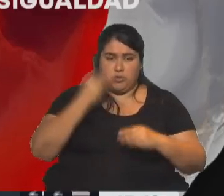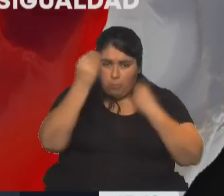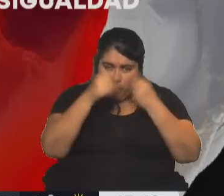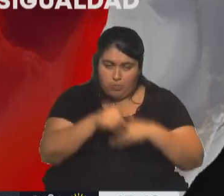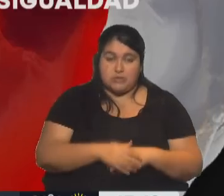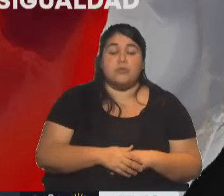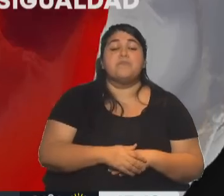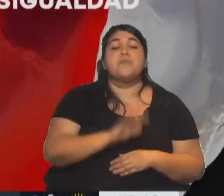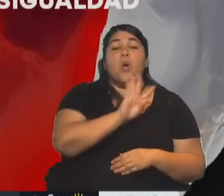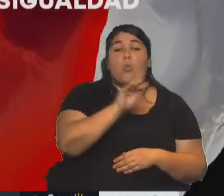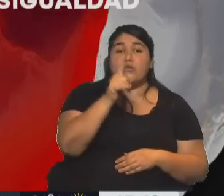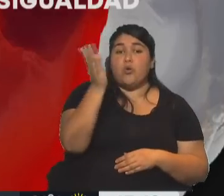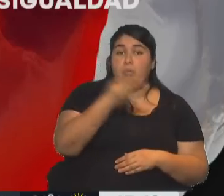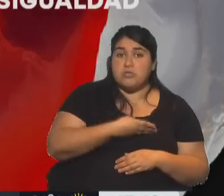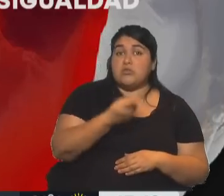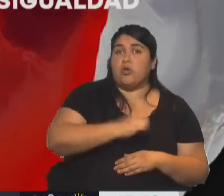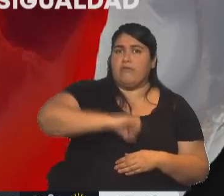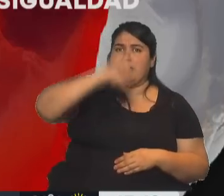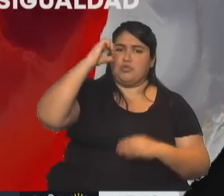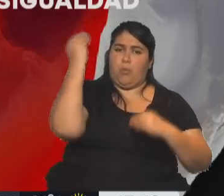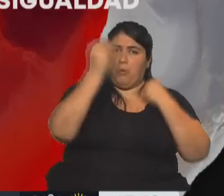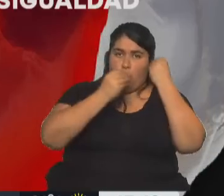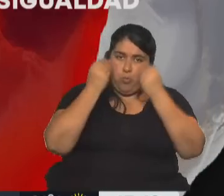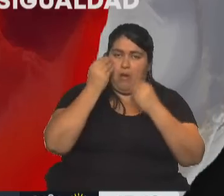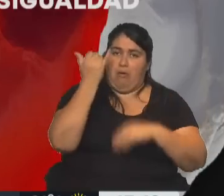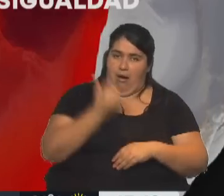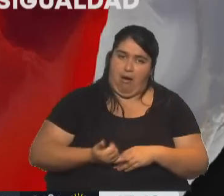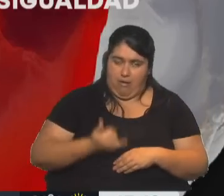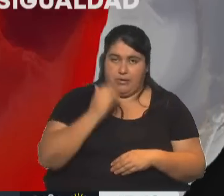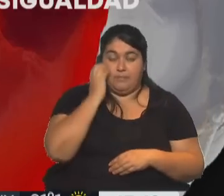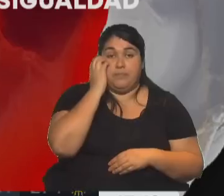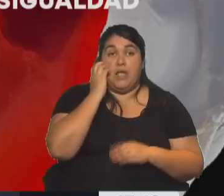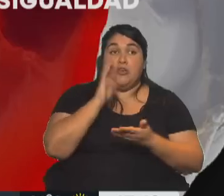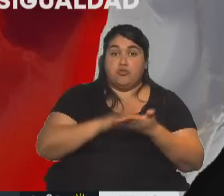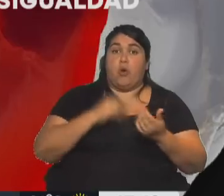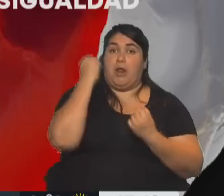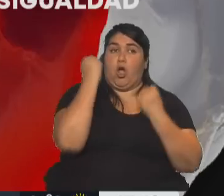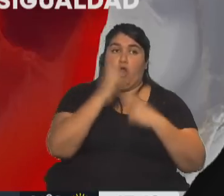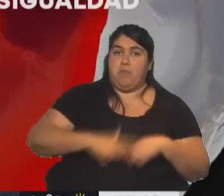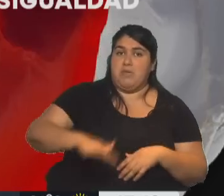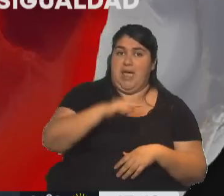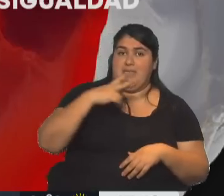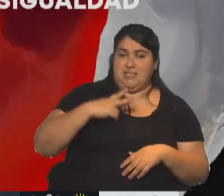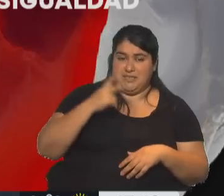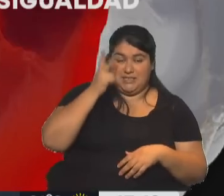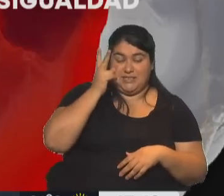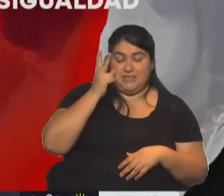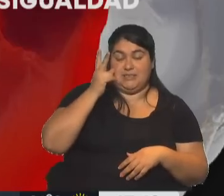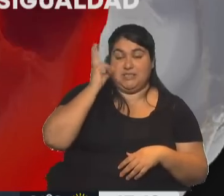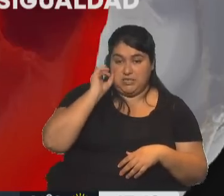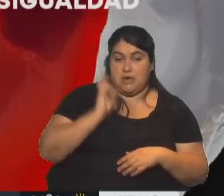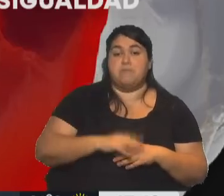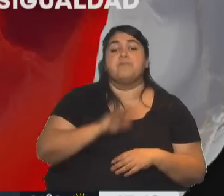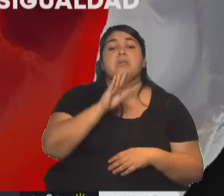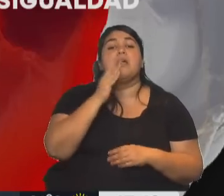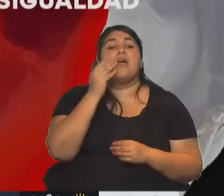está preocupado por la inflación, que tiene que ver justamente con la economía chilena, el desempleo el